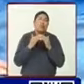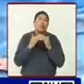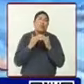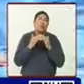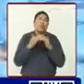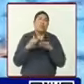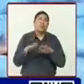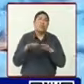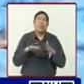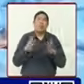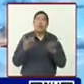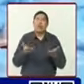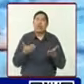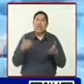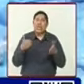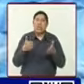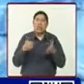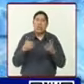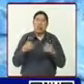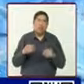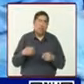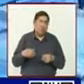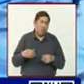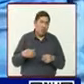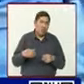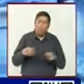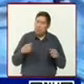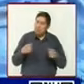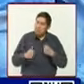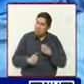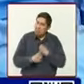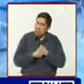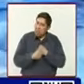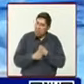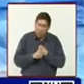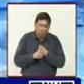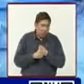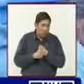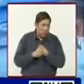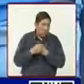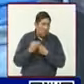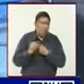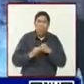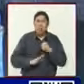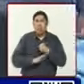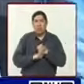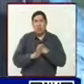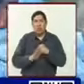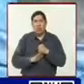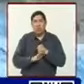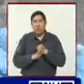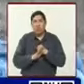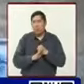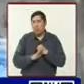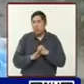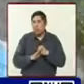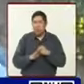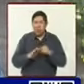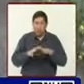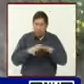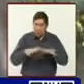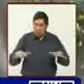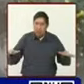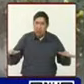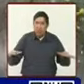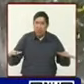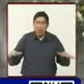aquí más o menos, cerquita, en el codo, peligro, ¿no? Y me he protegido con las